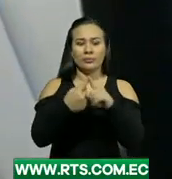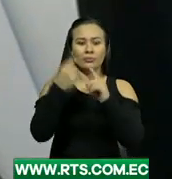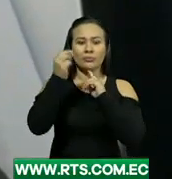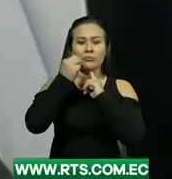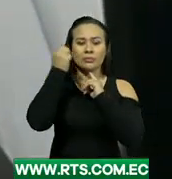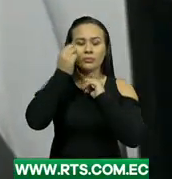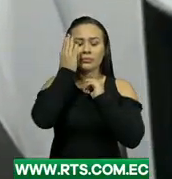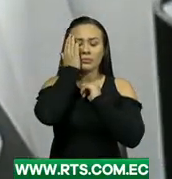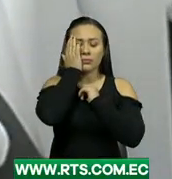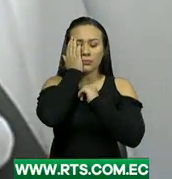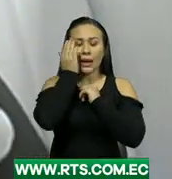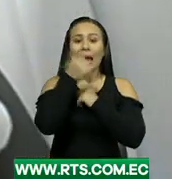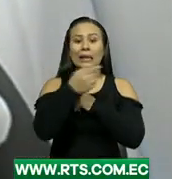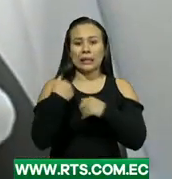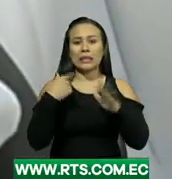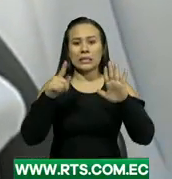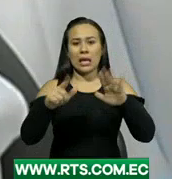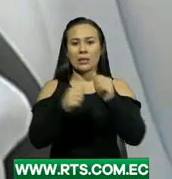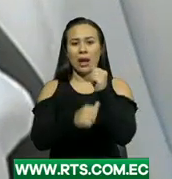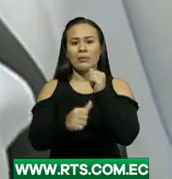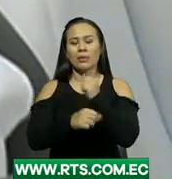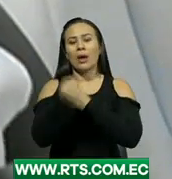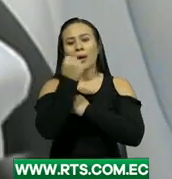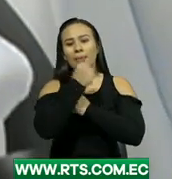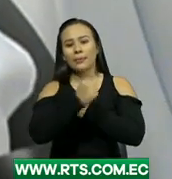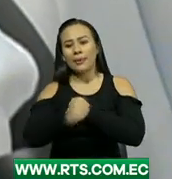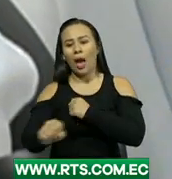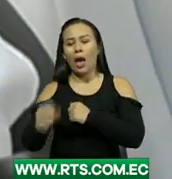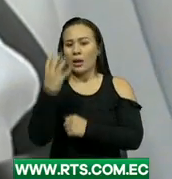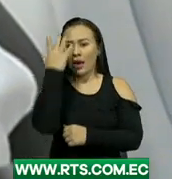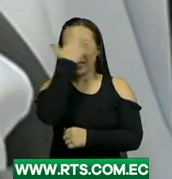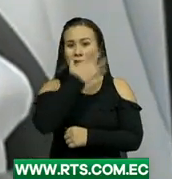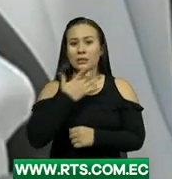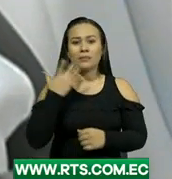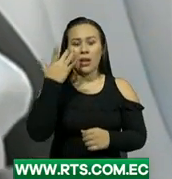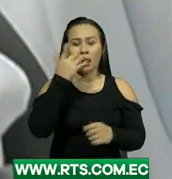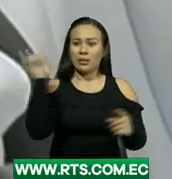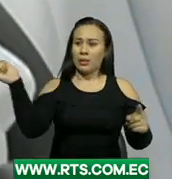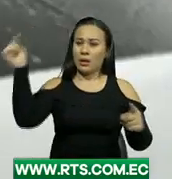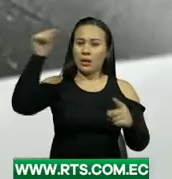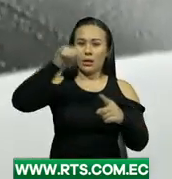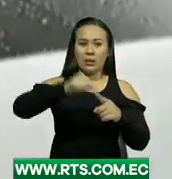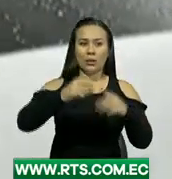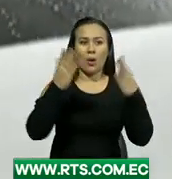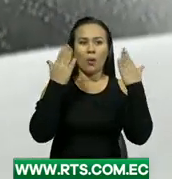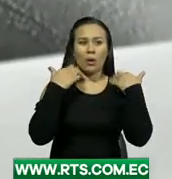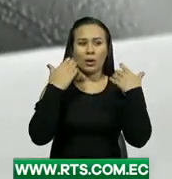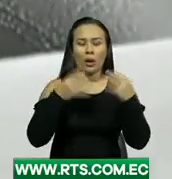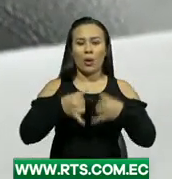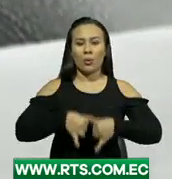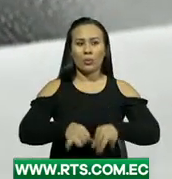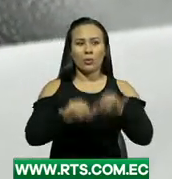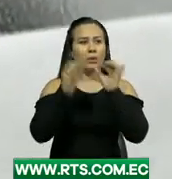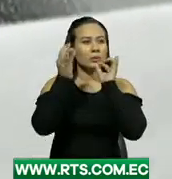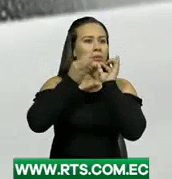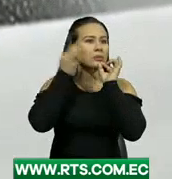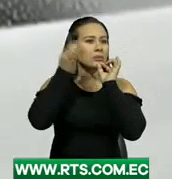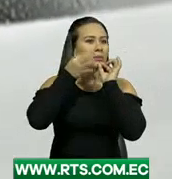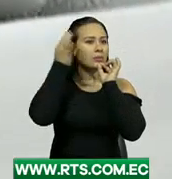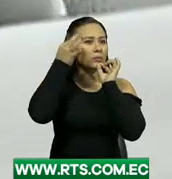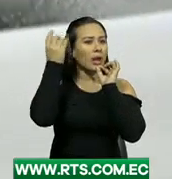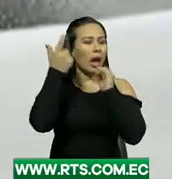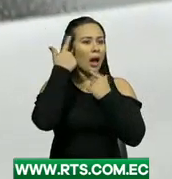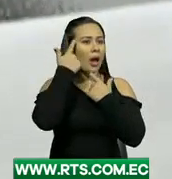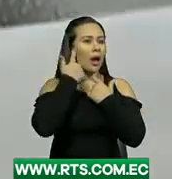la menor de siete hermanos debe viajar desde la a verde hasta la ciudad de guayaquil para continuar el tratamiento respectivo